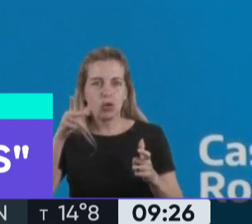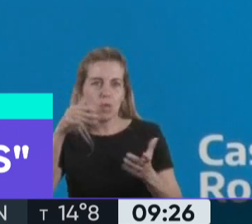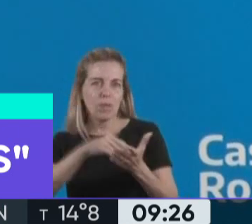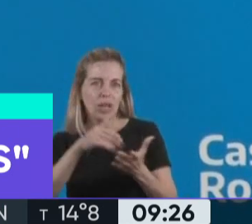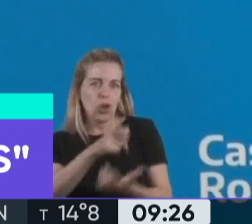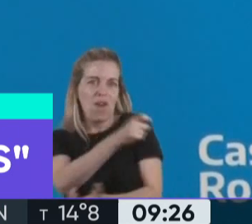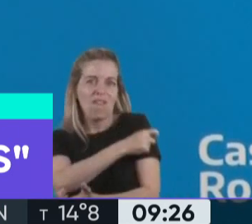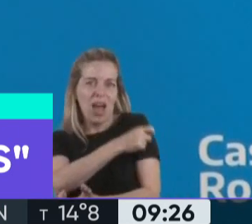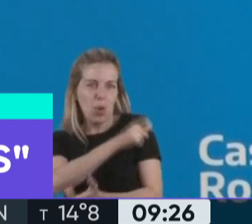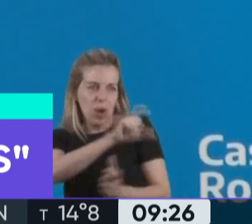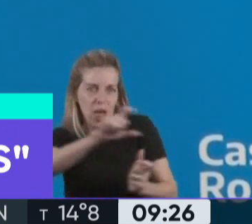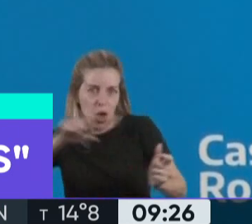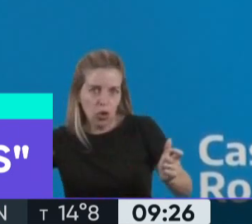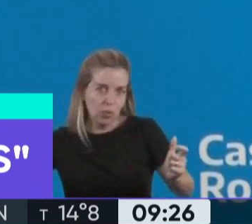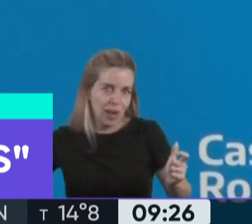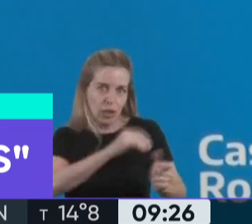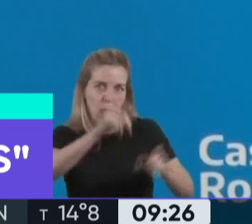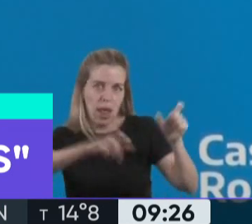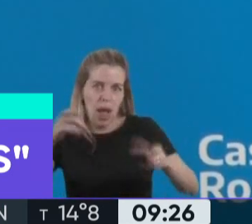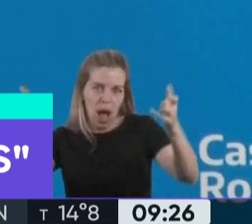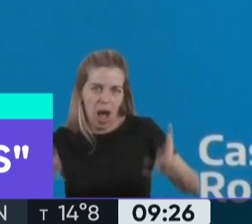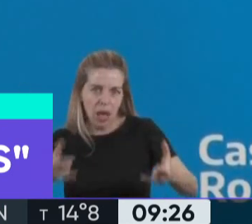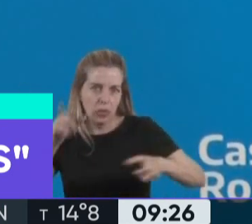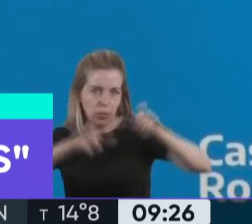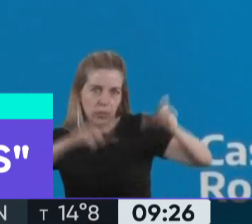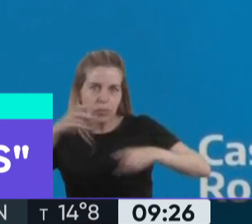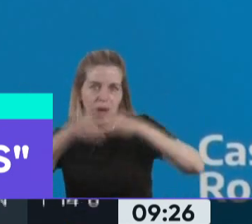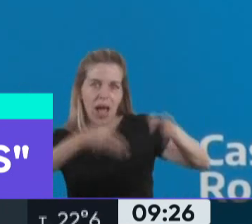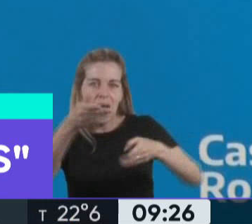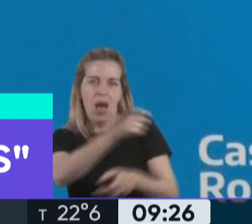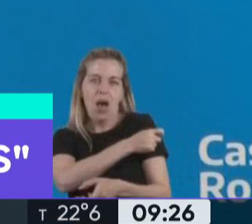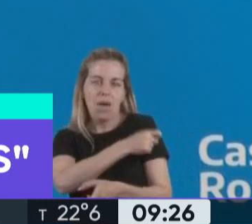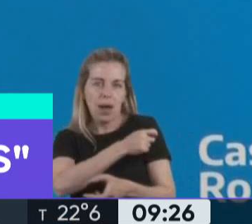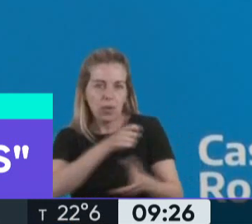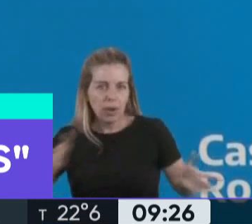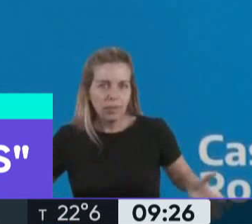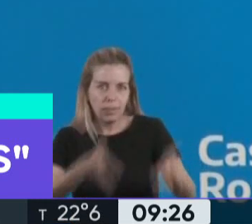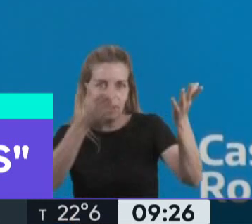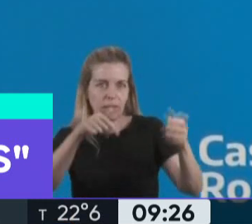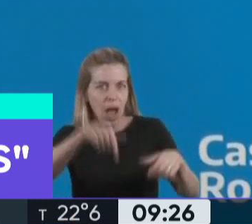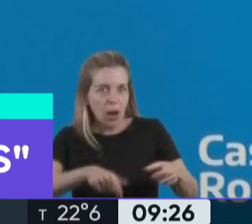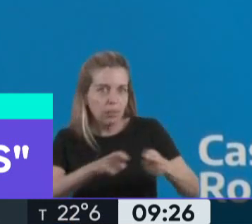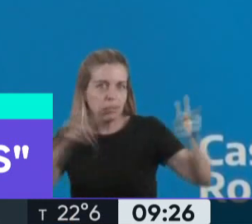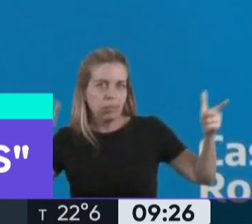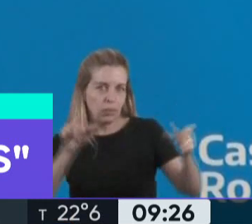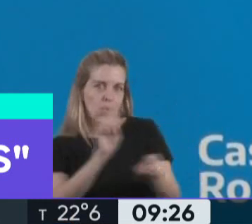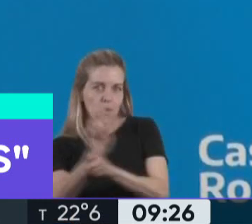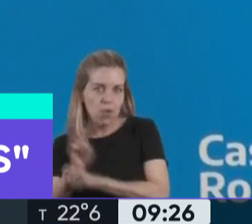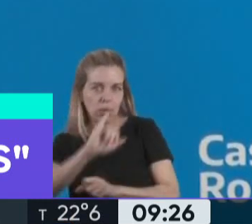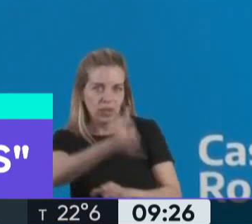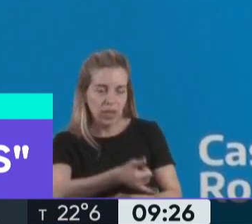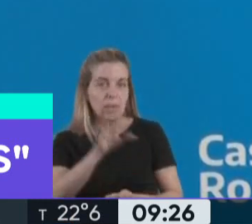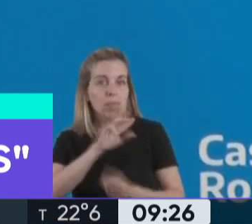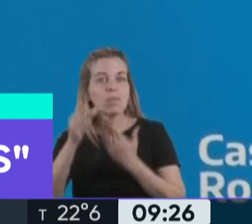hay dosis para vacunarse libremente, todos y todas. Estamos implementando la mayor parte de los cuidados y la